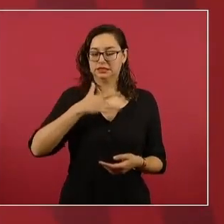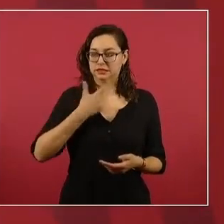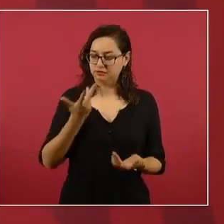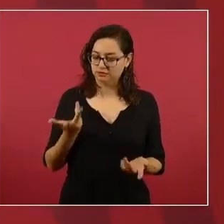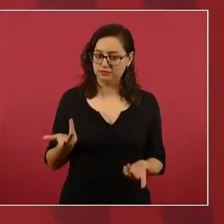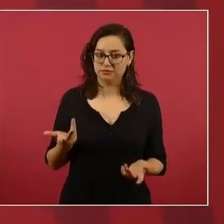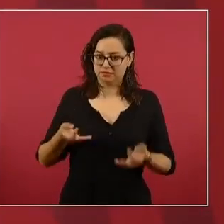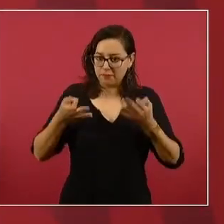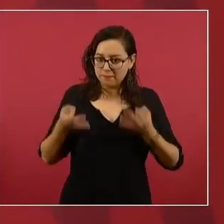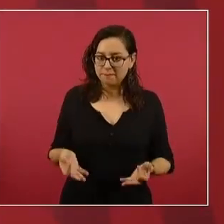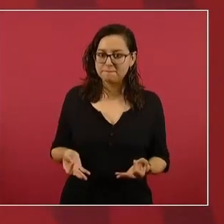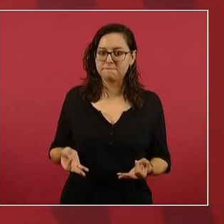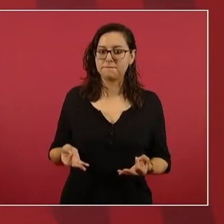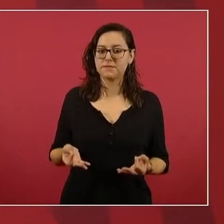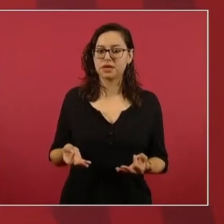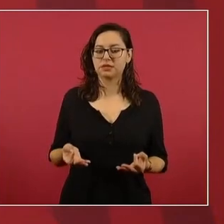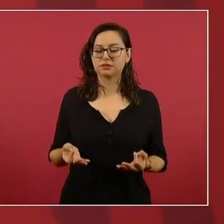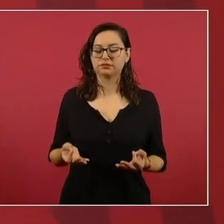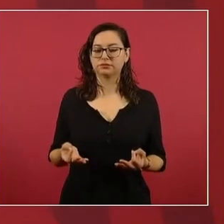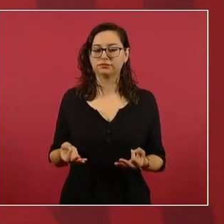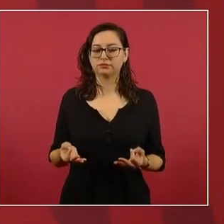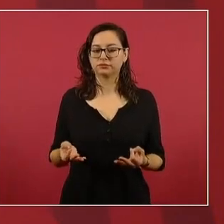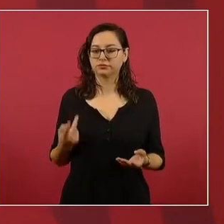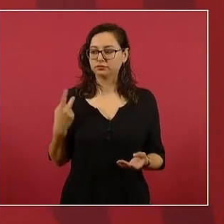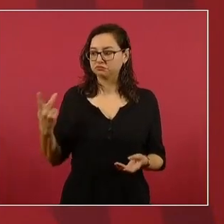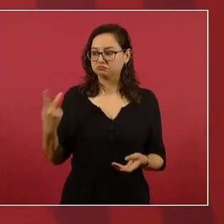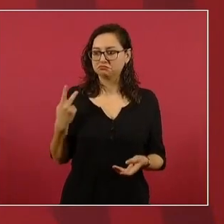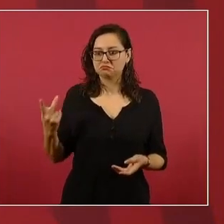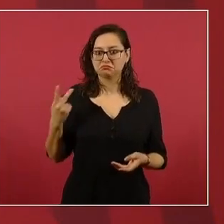sentidos. Y ya